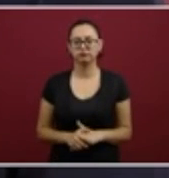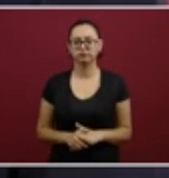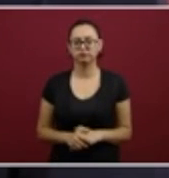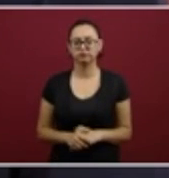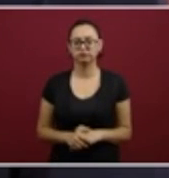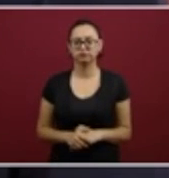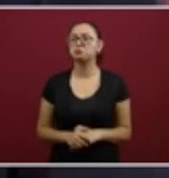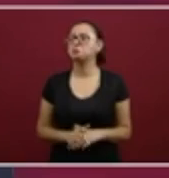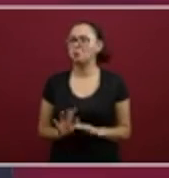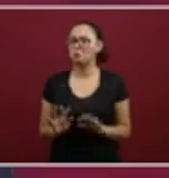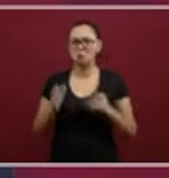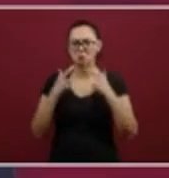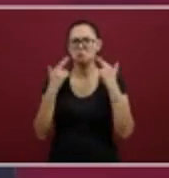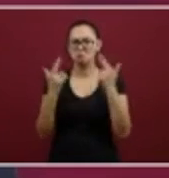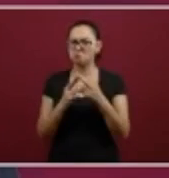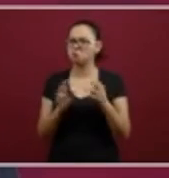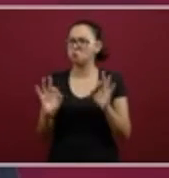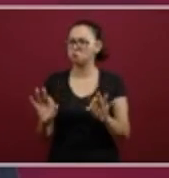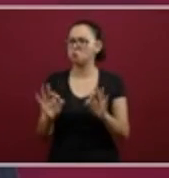Pero fue muy buena reunión.